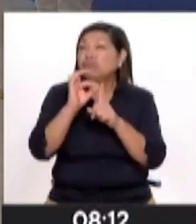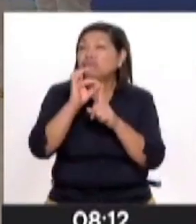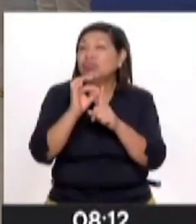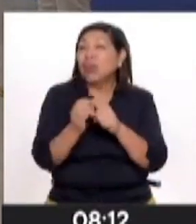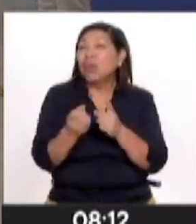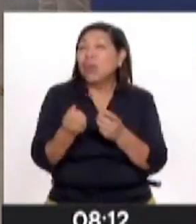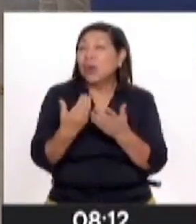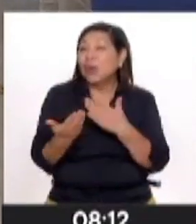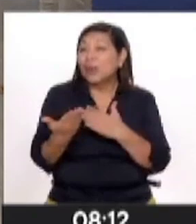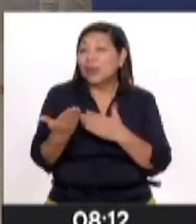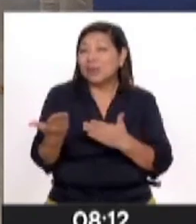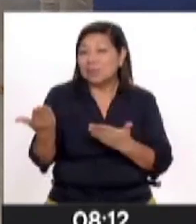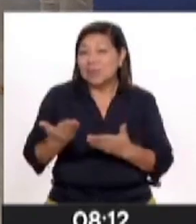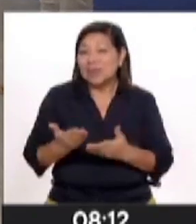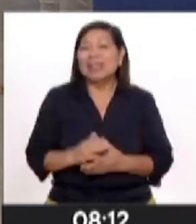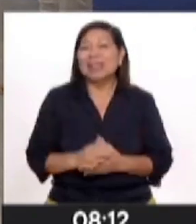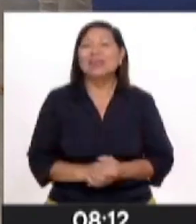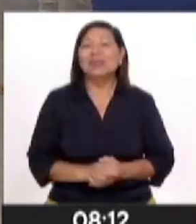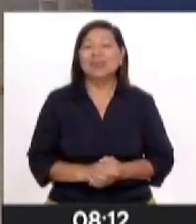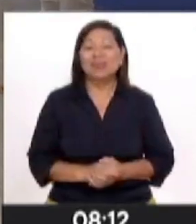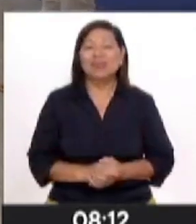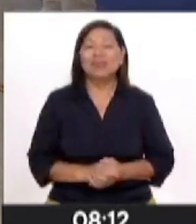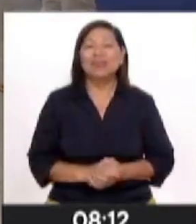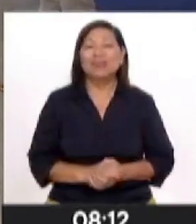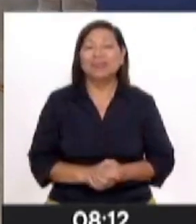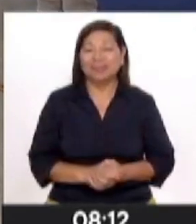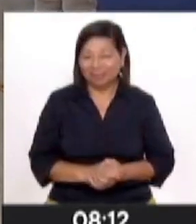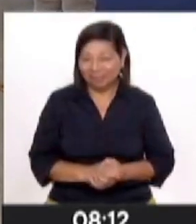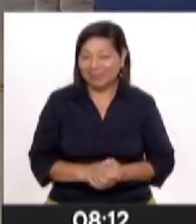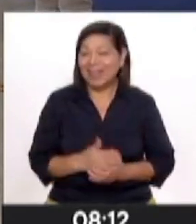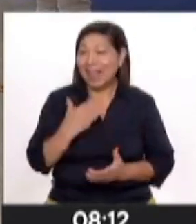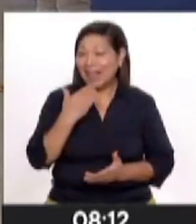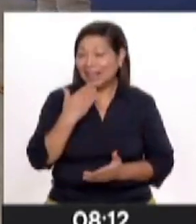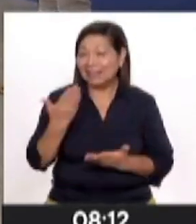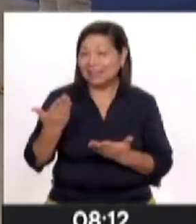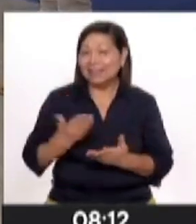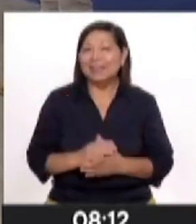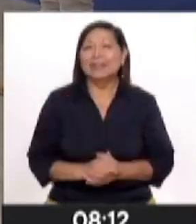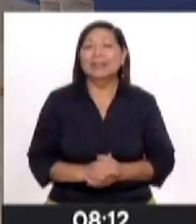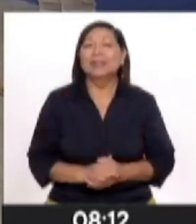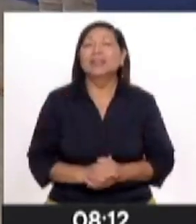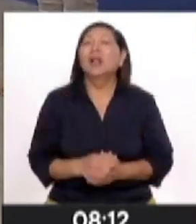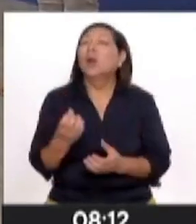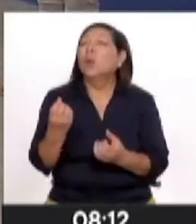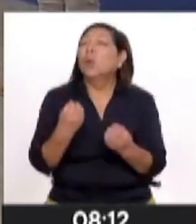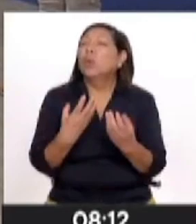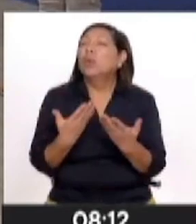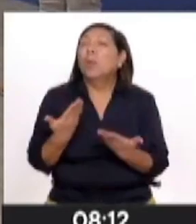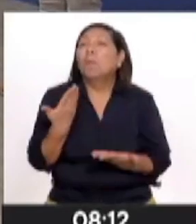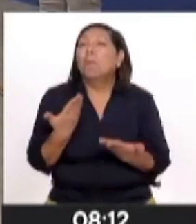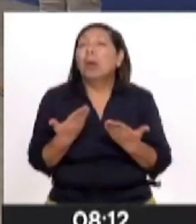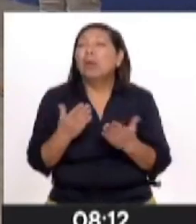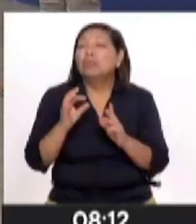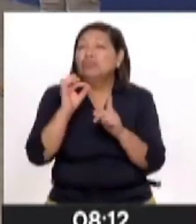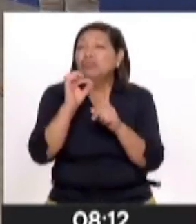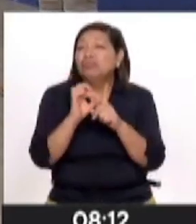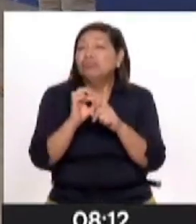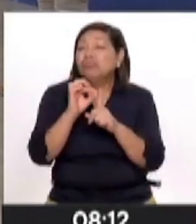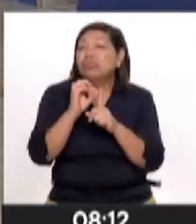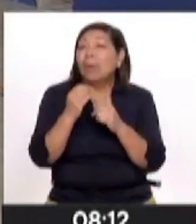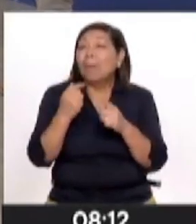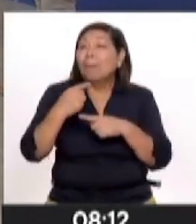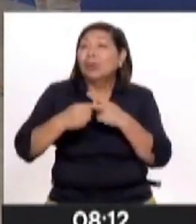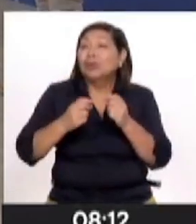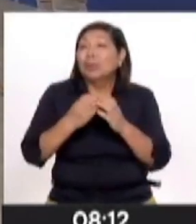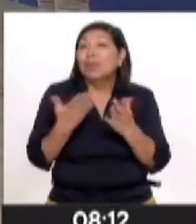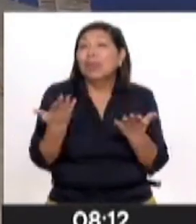ingeniera? ¿Cómo está? Muy buenos días, bienvenida. Buenos días. Muy buenos días. Muy buenos días, gracias por la bienvenida. Bueno, cuéntenos, ¿cuáles son las predicciones o los pronósticos del CENAMI para los próximos